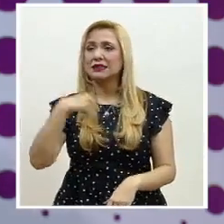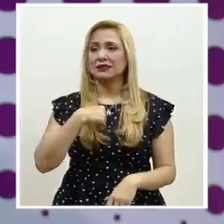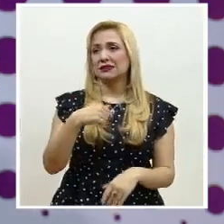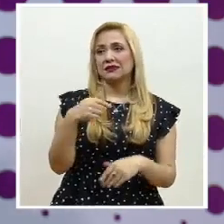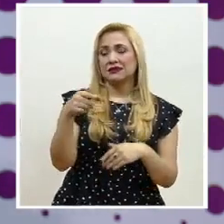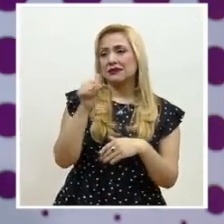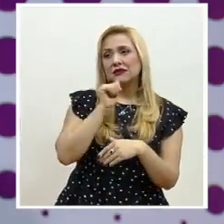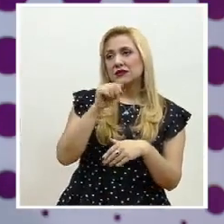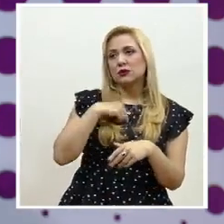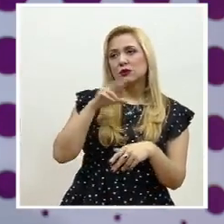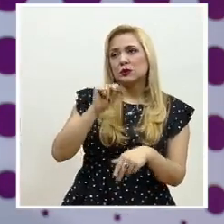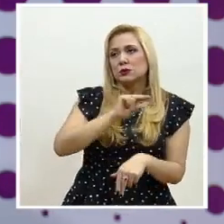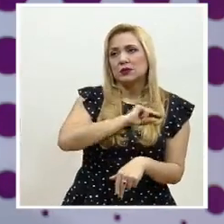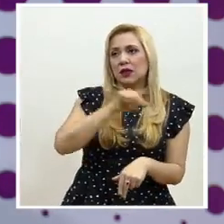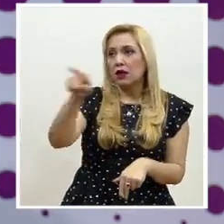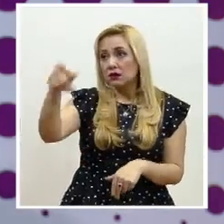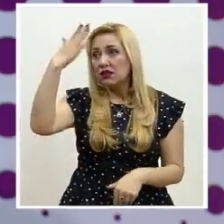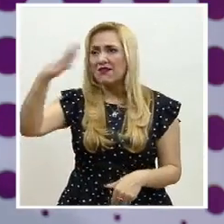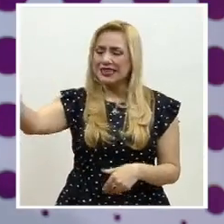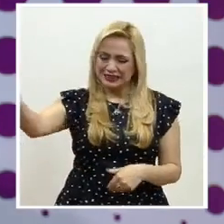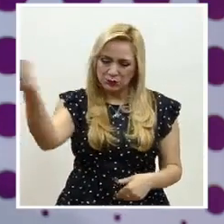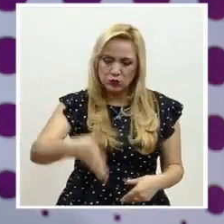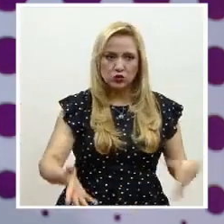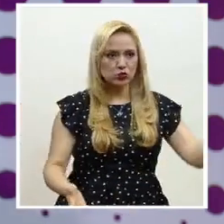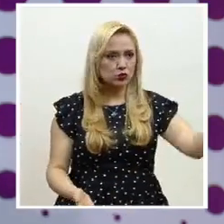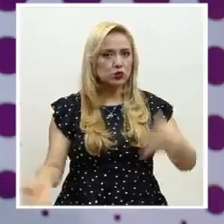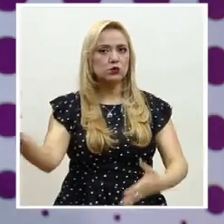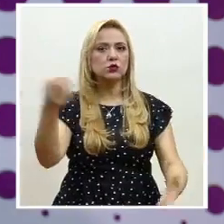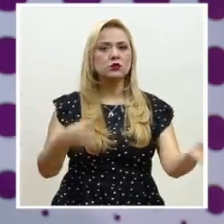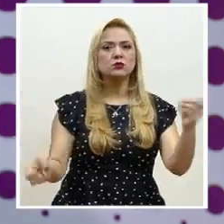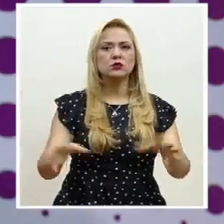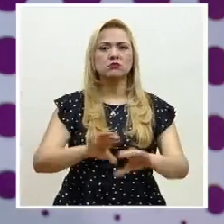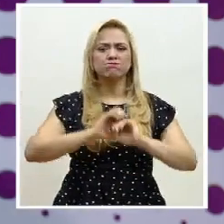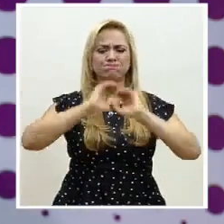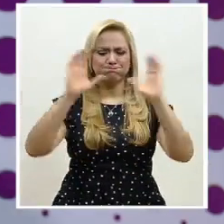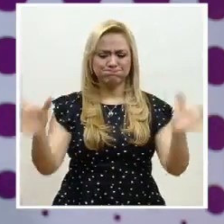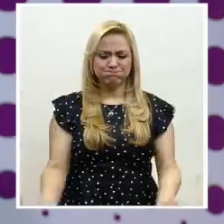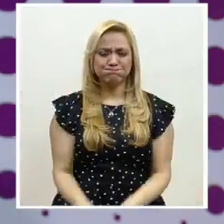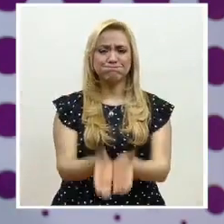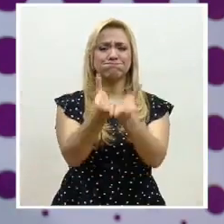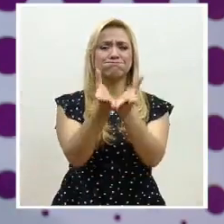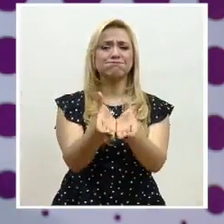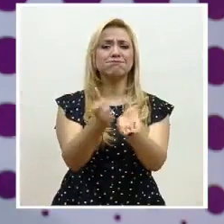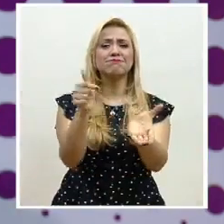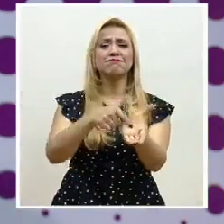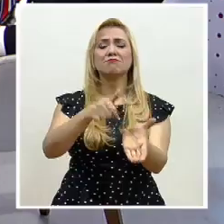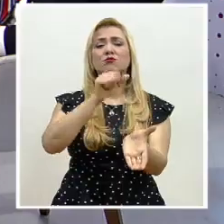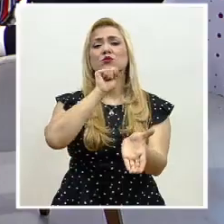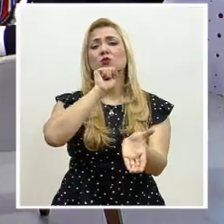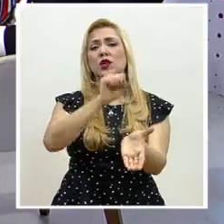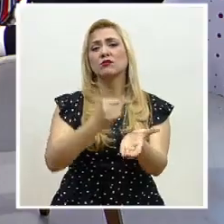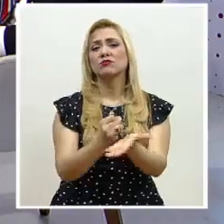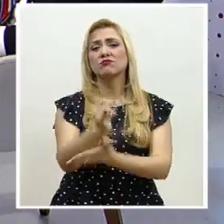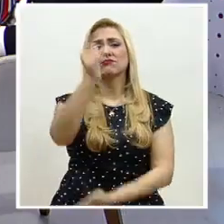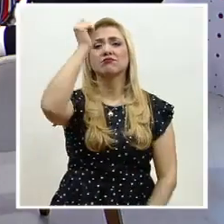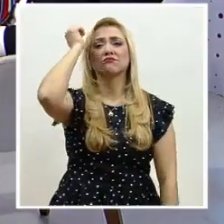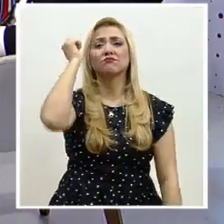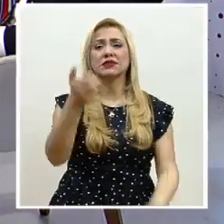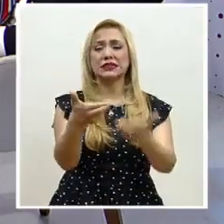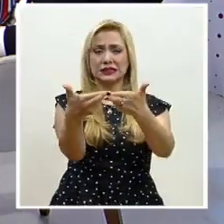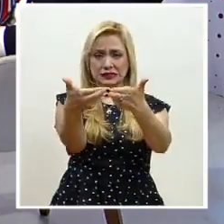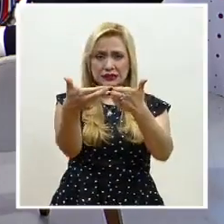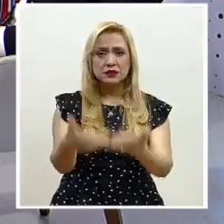más esférico y no como una línea recta que nos tiene que llevar exactamente a un resultado y que a lo mejor solamente está involucrando un